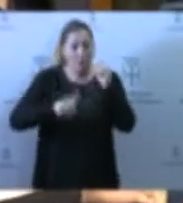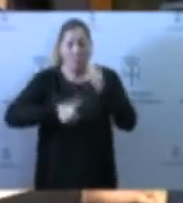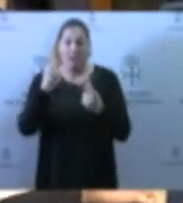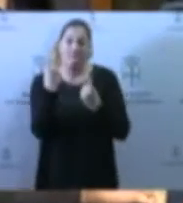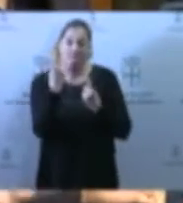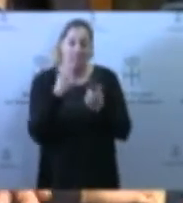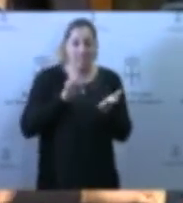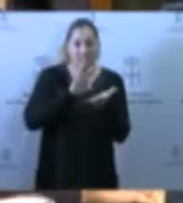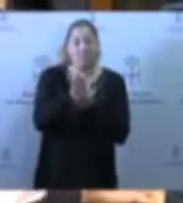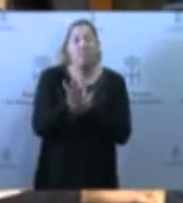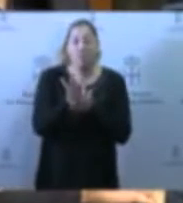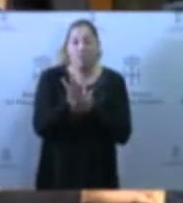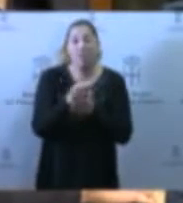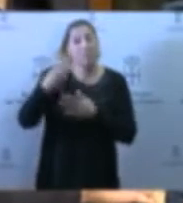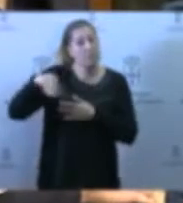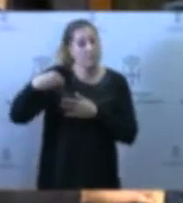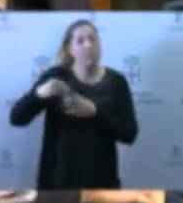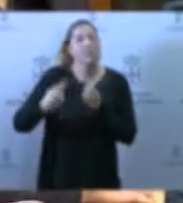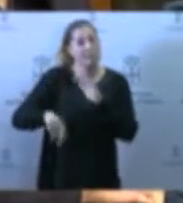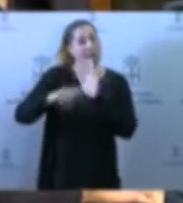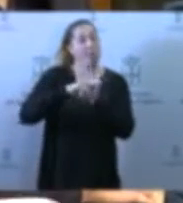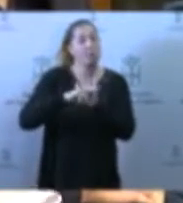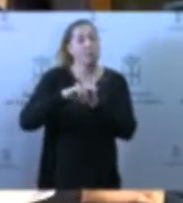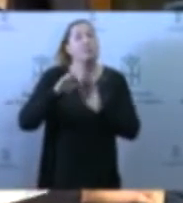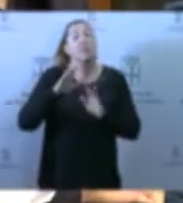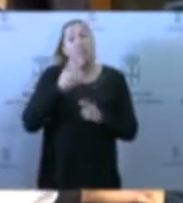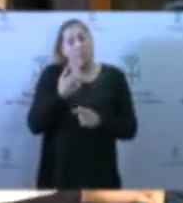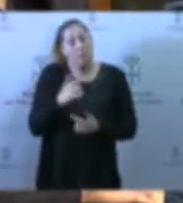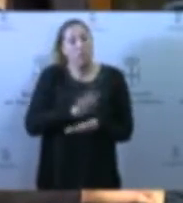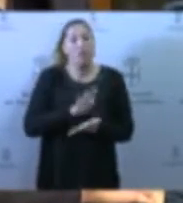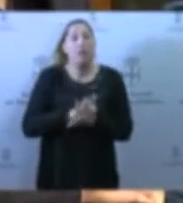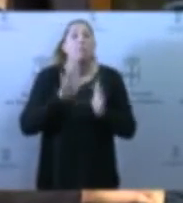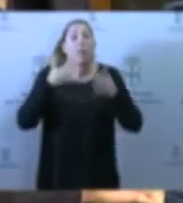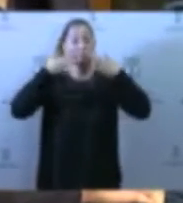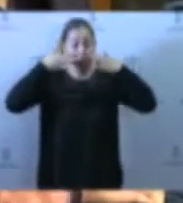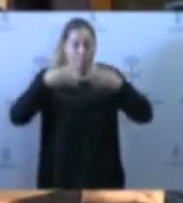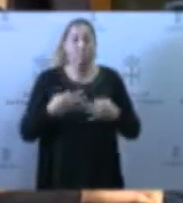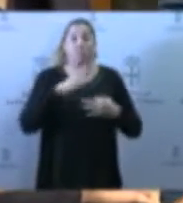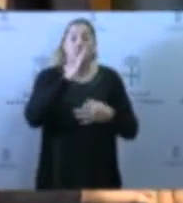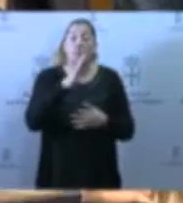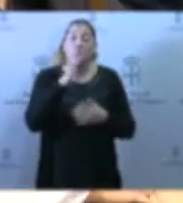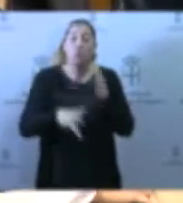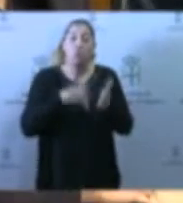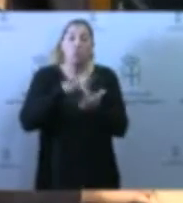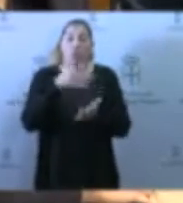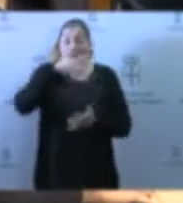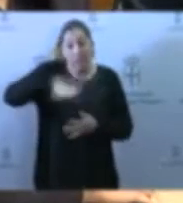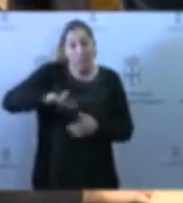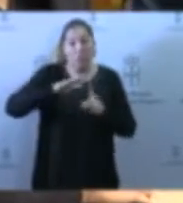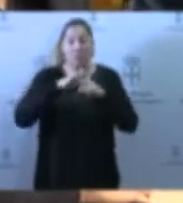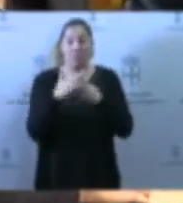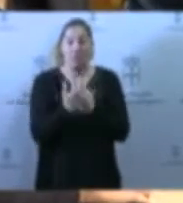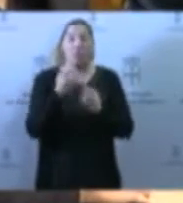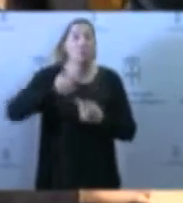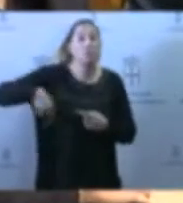señor presidente, decímoslo con la mayor tranquilidad, pero también con firmeza, ¿no? Porque más allá de la denuncia de esta situación,